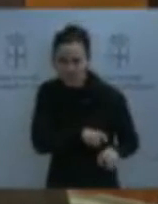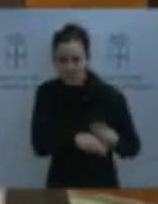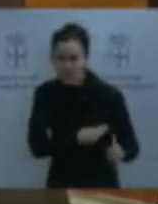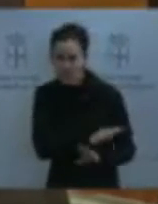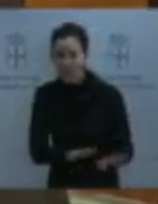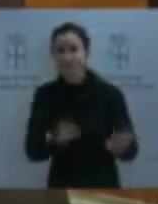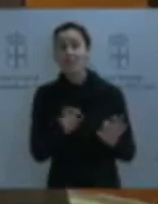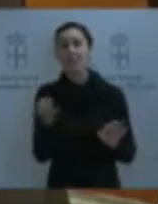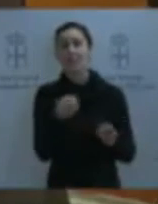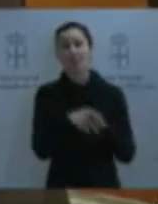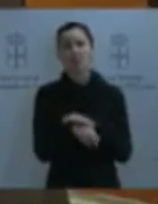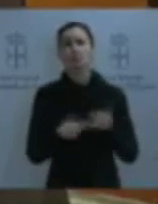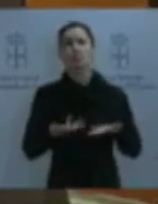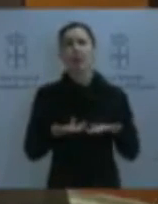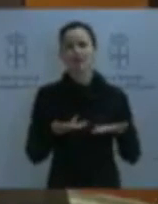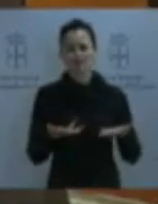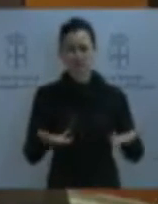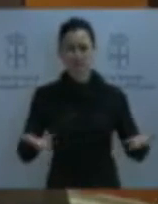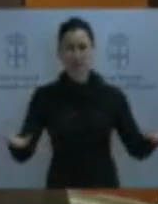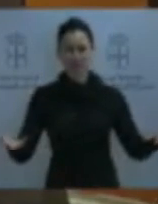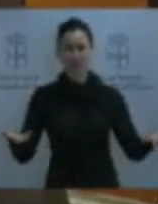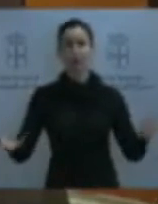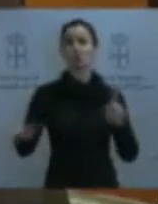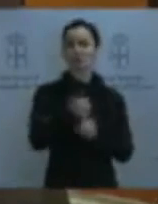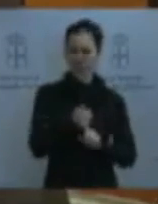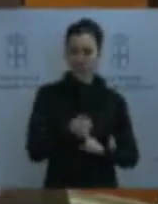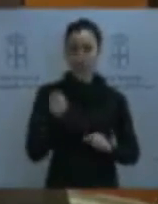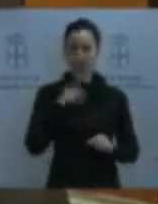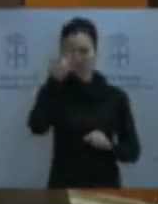situación. Y les insistimos, para ello, dejen de recurrir a viejas recetas. Gracias.